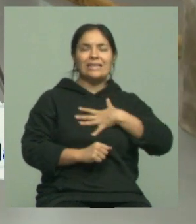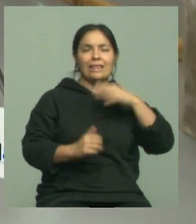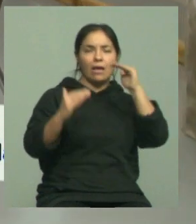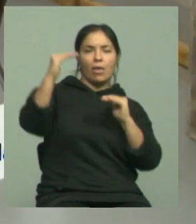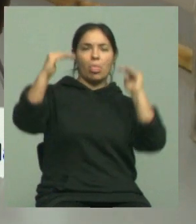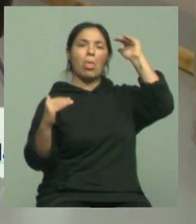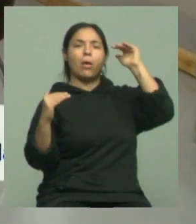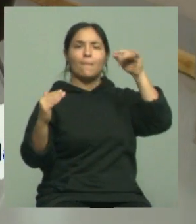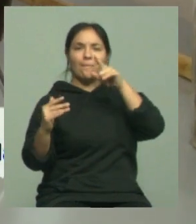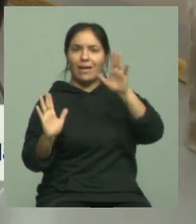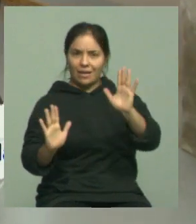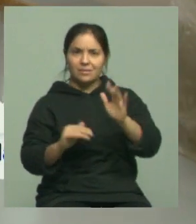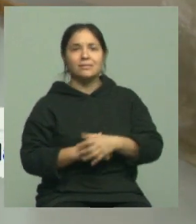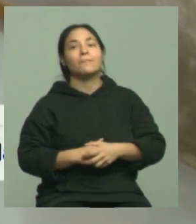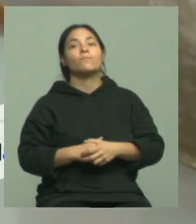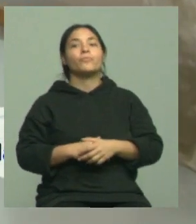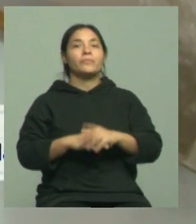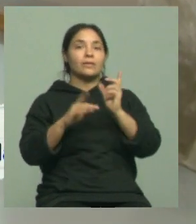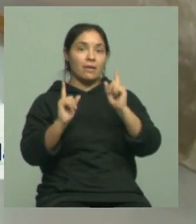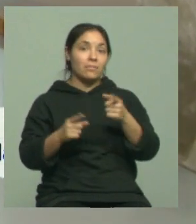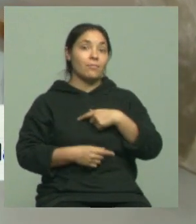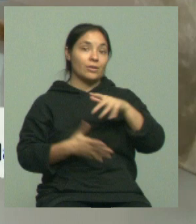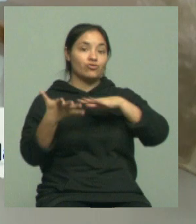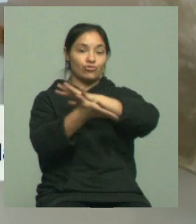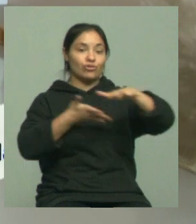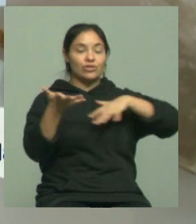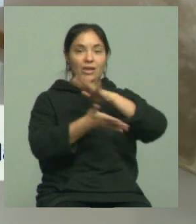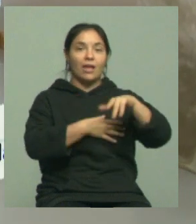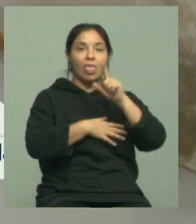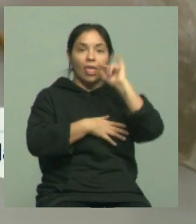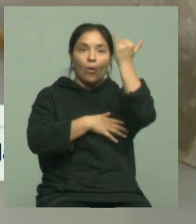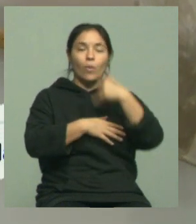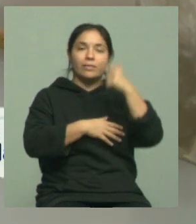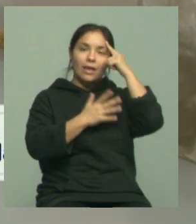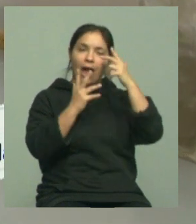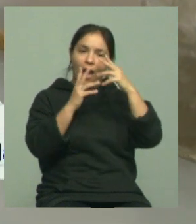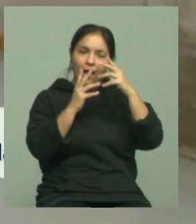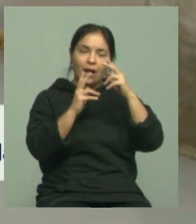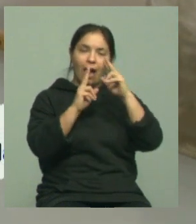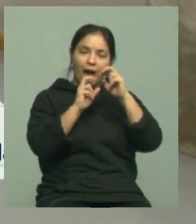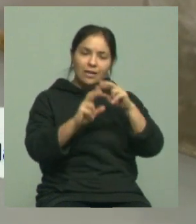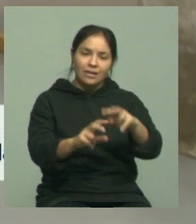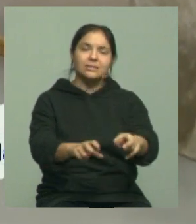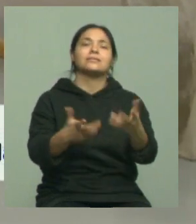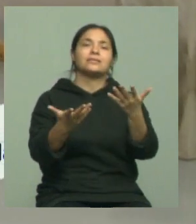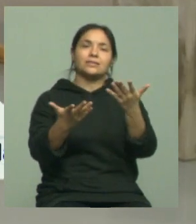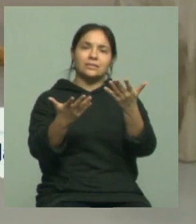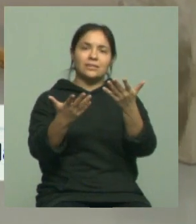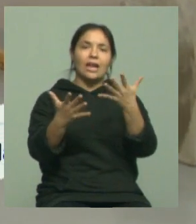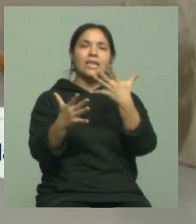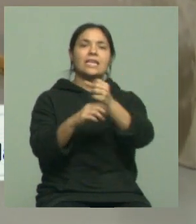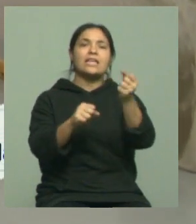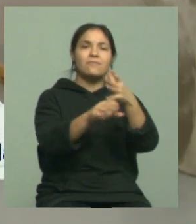socialmente, digo, si no distinguimos los crímenes uno de otro, no superamos nada de lo que nos pasa. En este caso hay que entender, a las